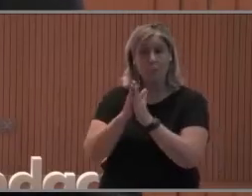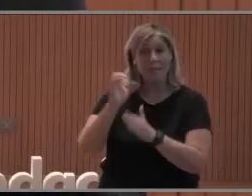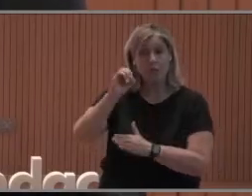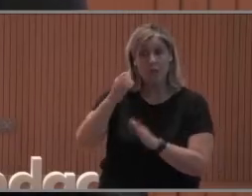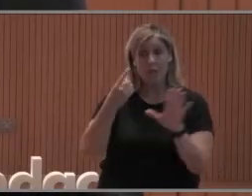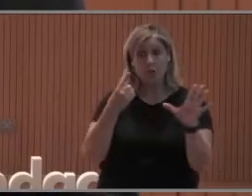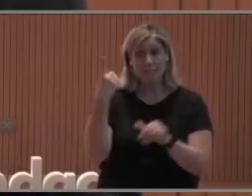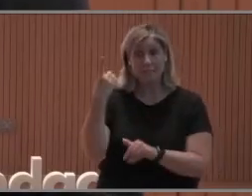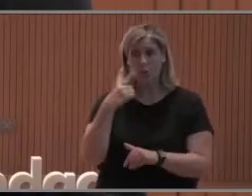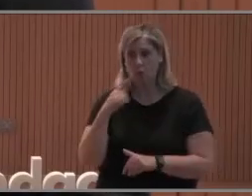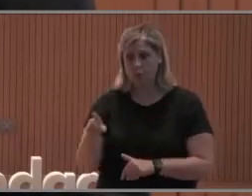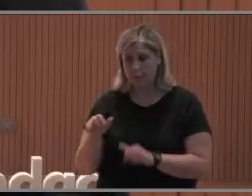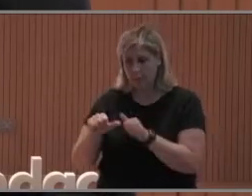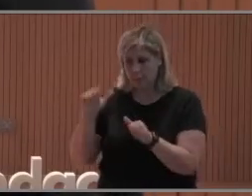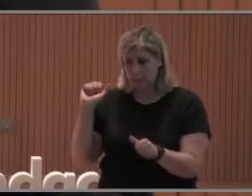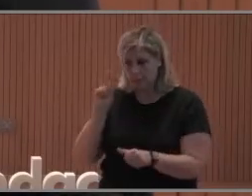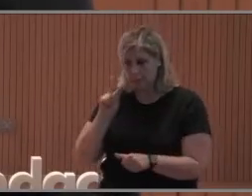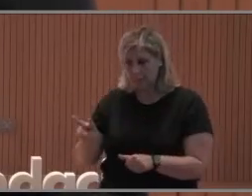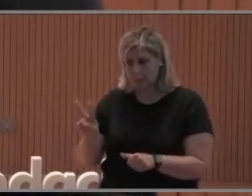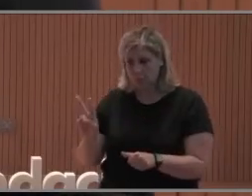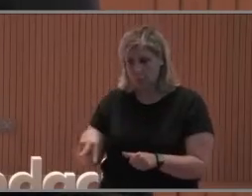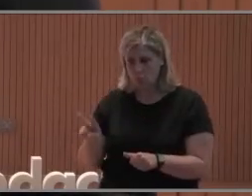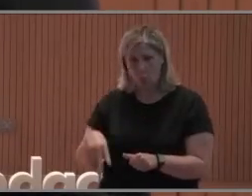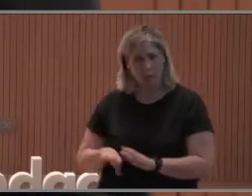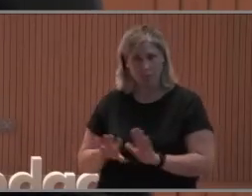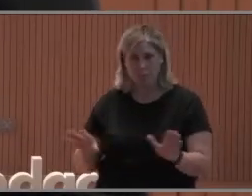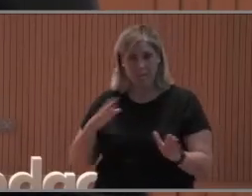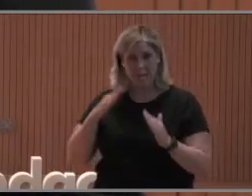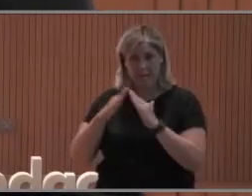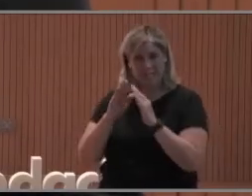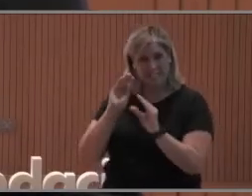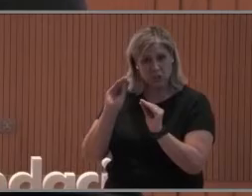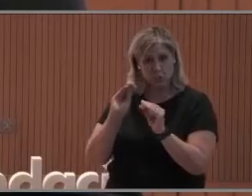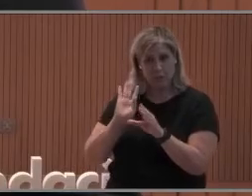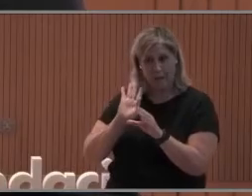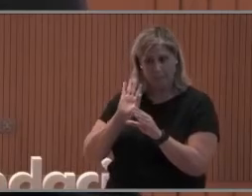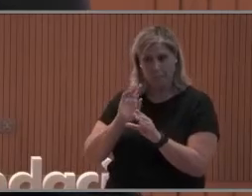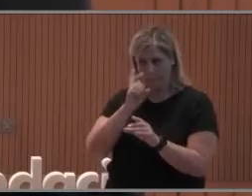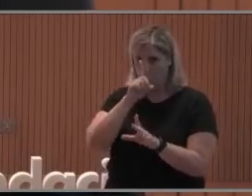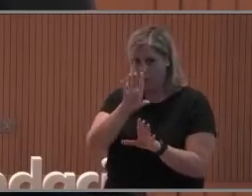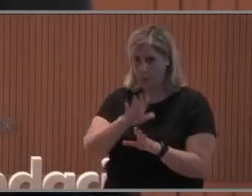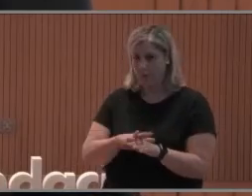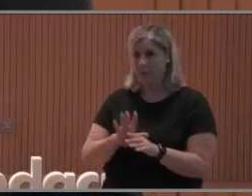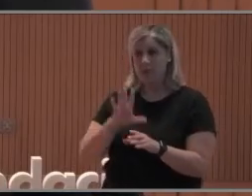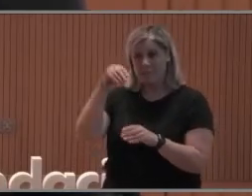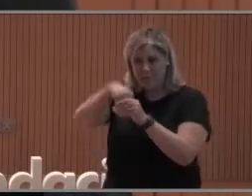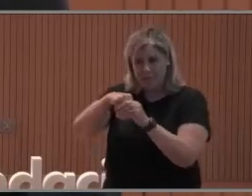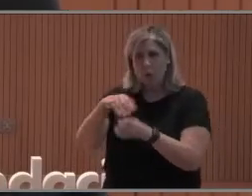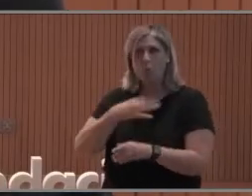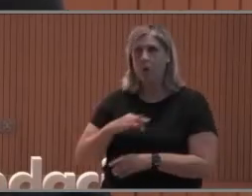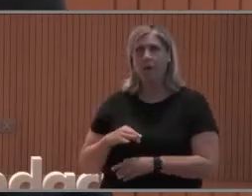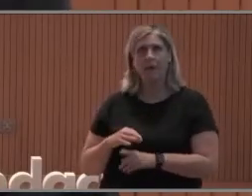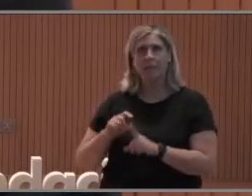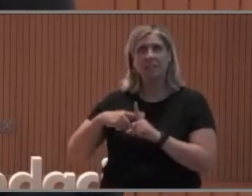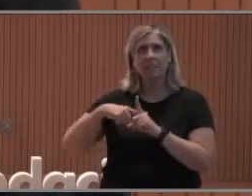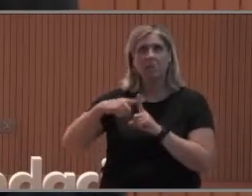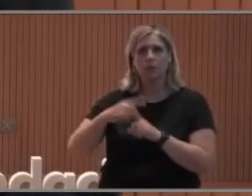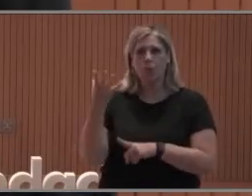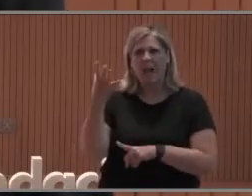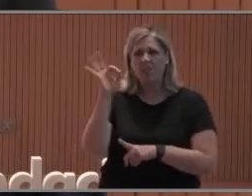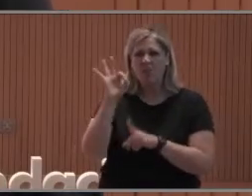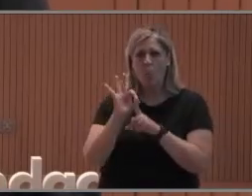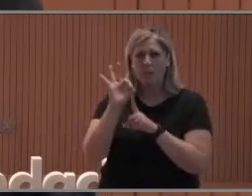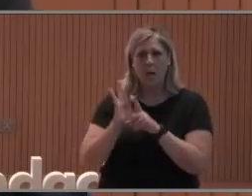había visto una cosa igual, en esa casa tendrían, lo he puesto tal cual porque me acuerdo, tendrían 50 grados de temperatura y todo estaba cerrado a cal y